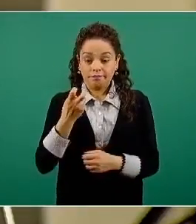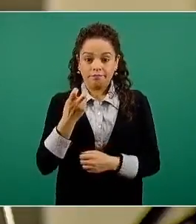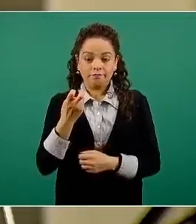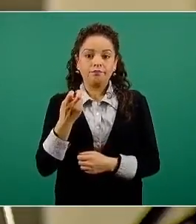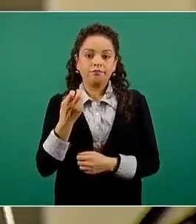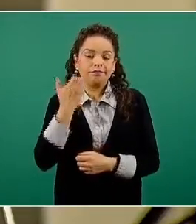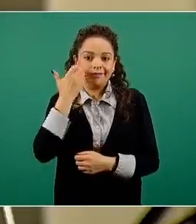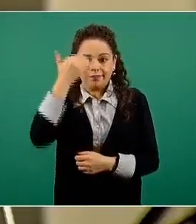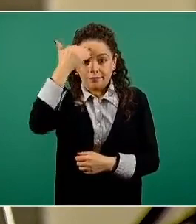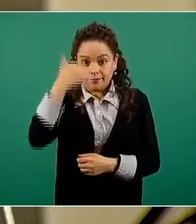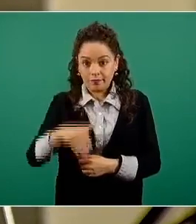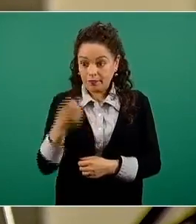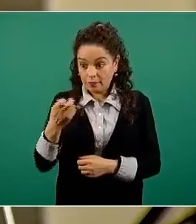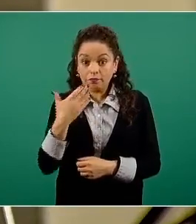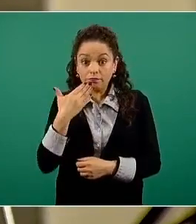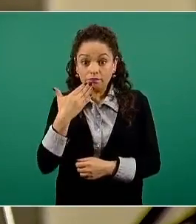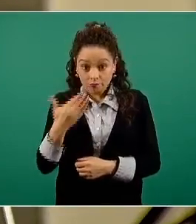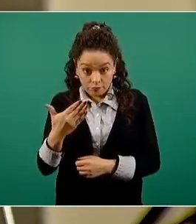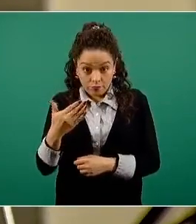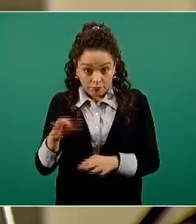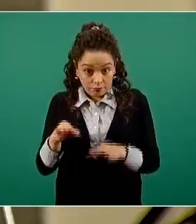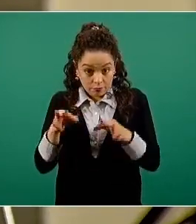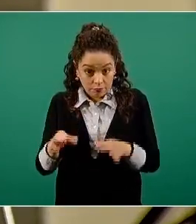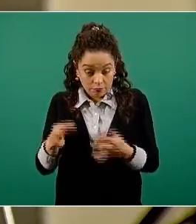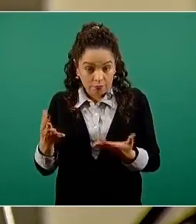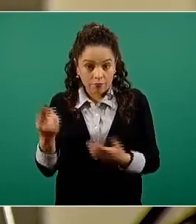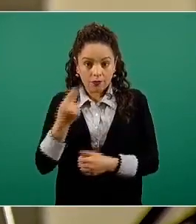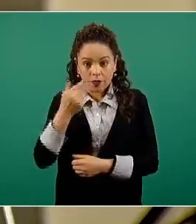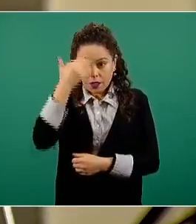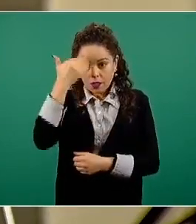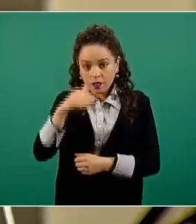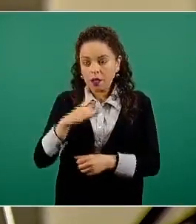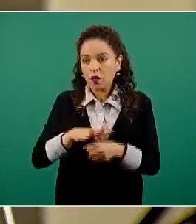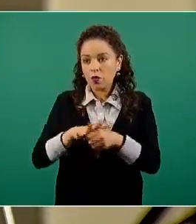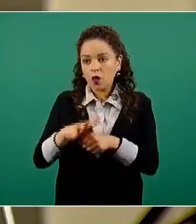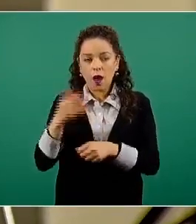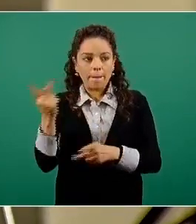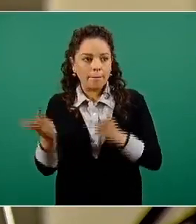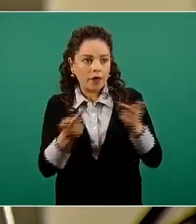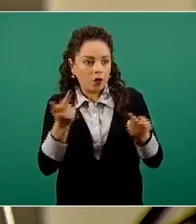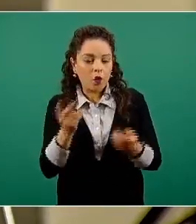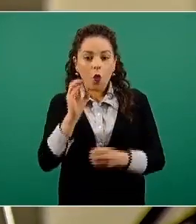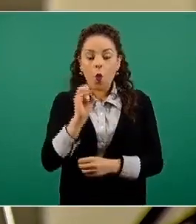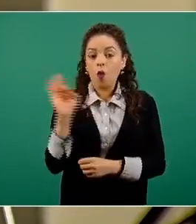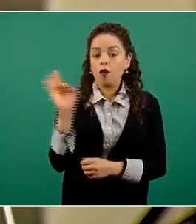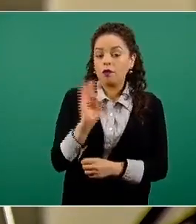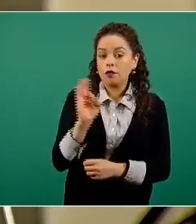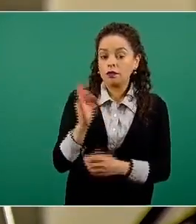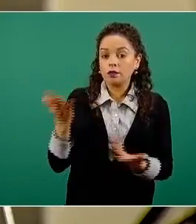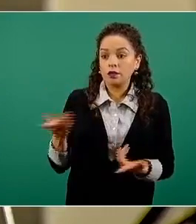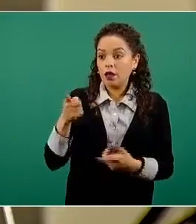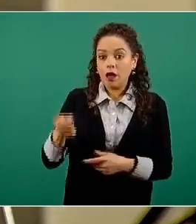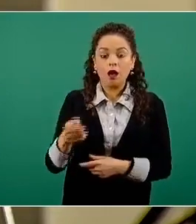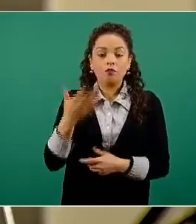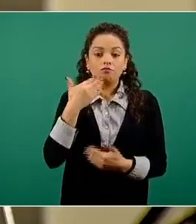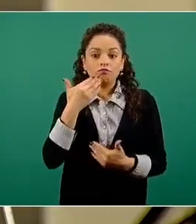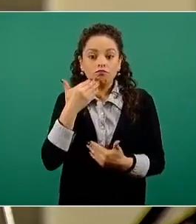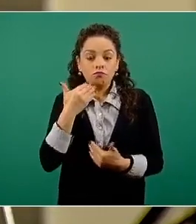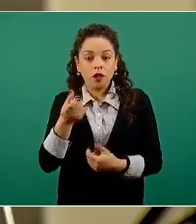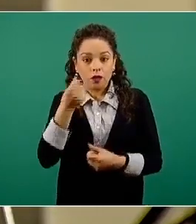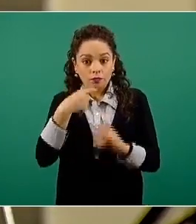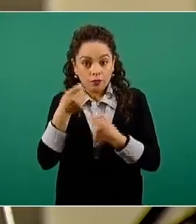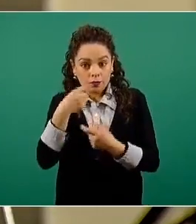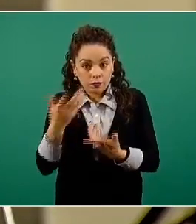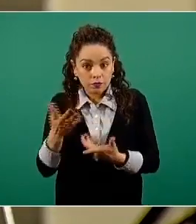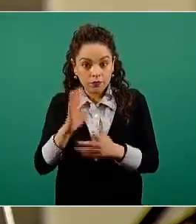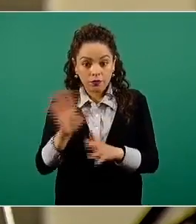¿no?, si esto es como lo más adecuado, saber qué hacer, saber qué preguntar, ¿no?, si esto también contribuye, por ejemplo, a la escasez de medicamentos, ¿no?, o bueno,